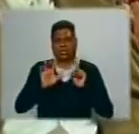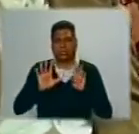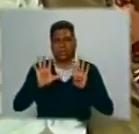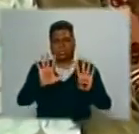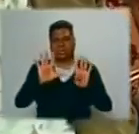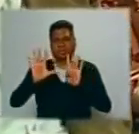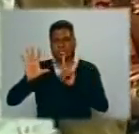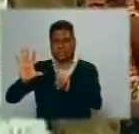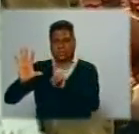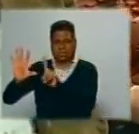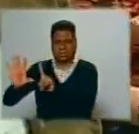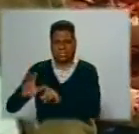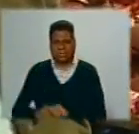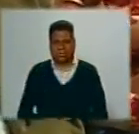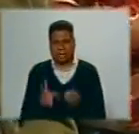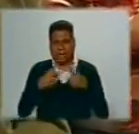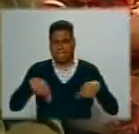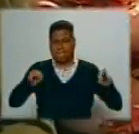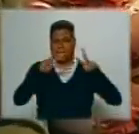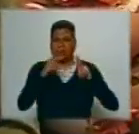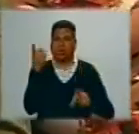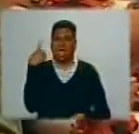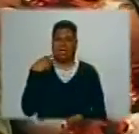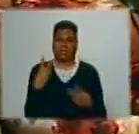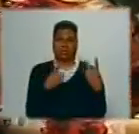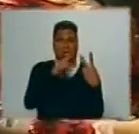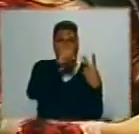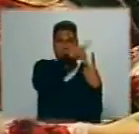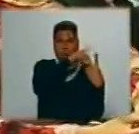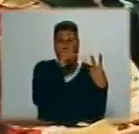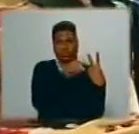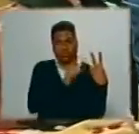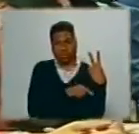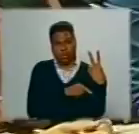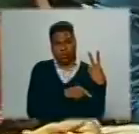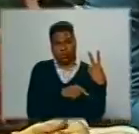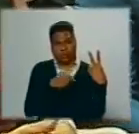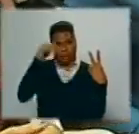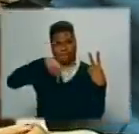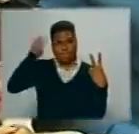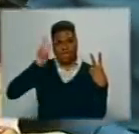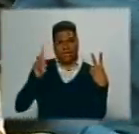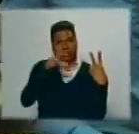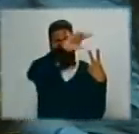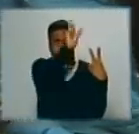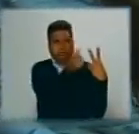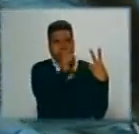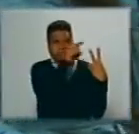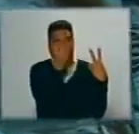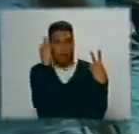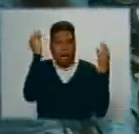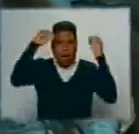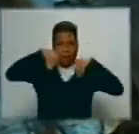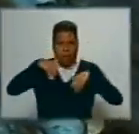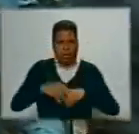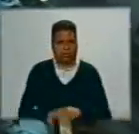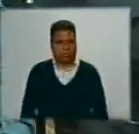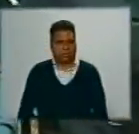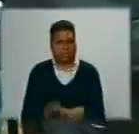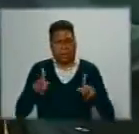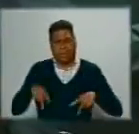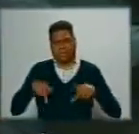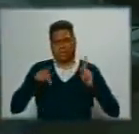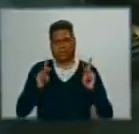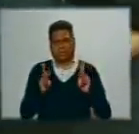1966, válido entre ambas repúblicas. Ese acuerdo contempla mecanismos de solución pacífica, que